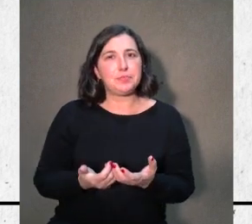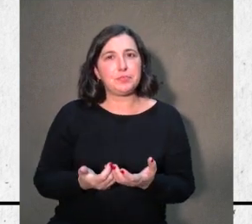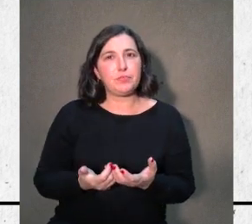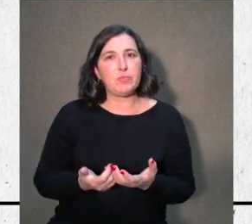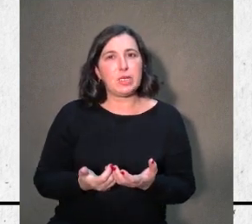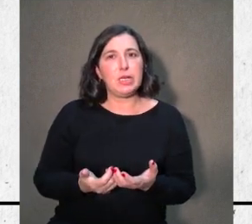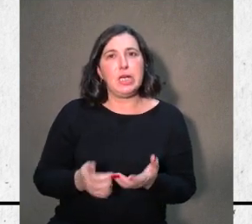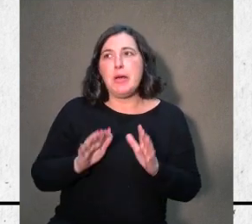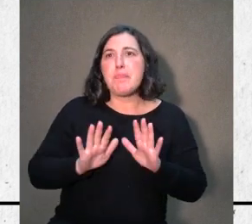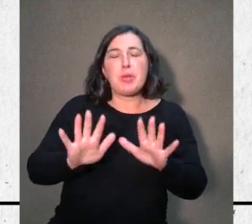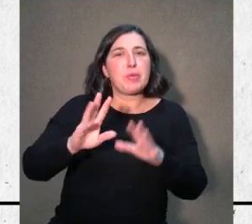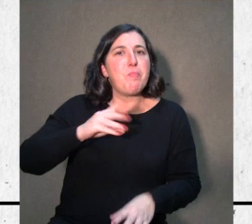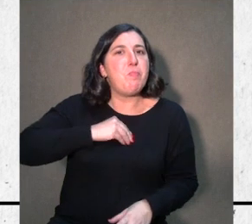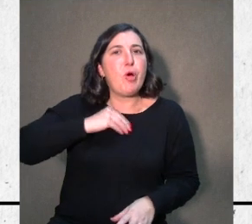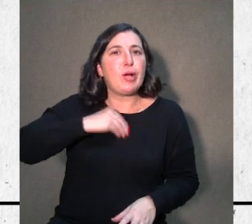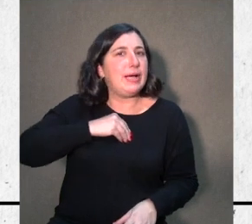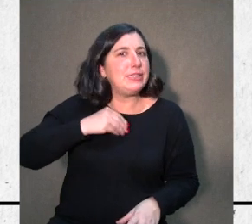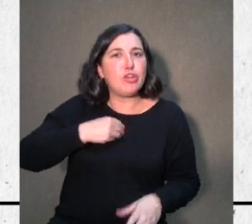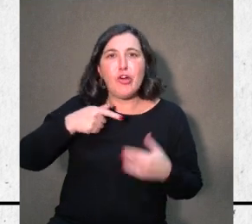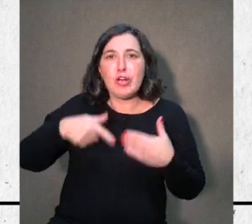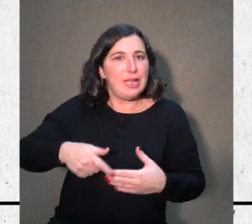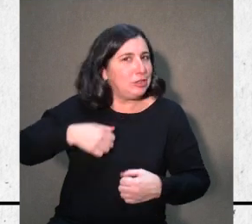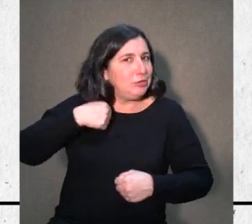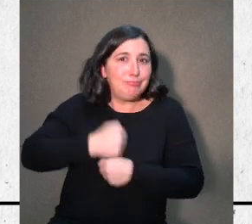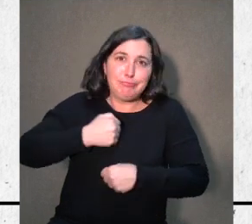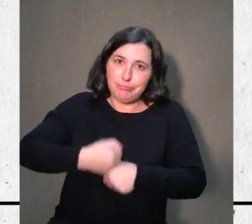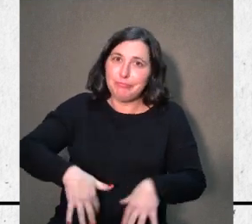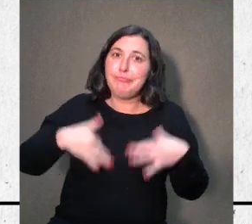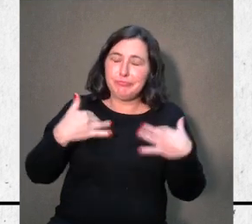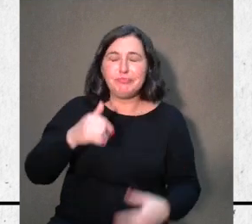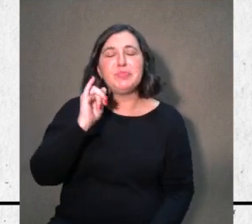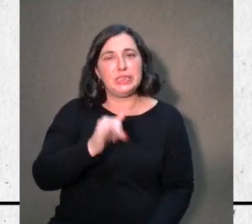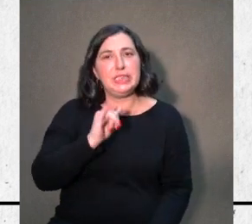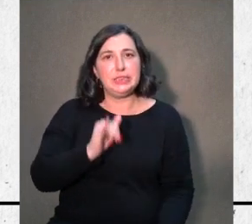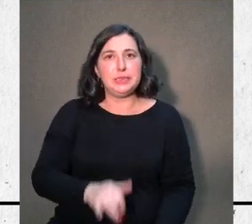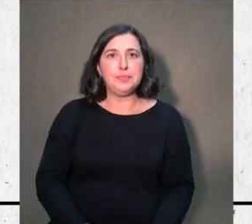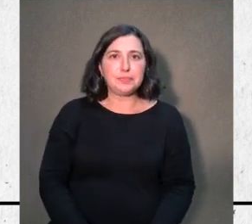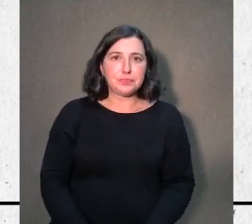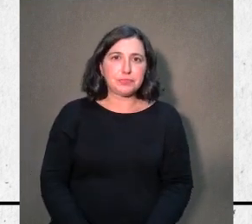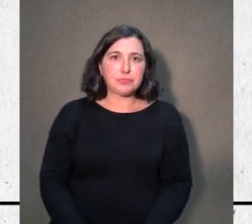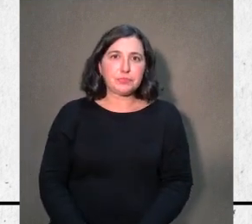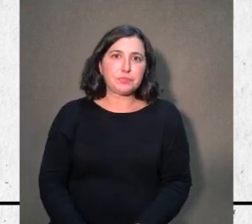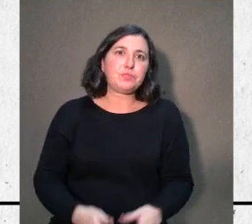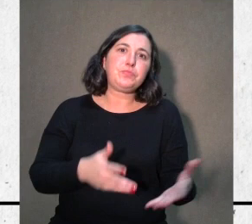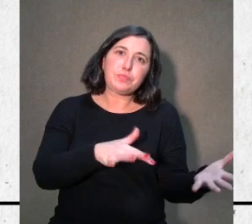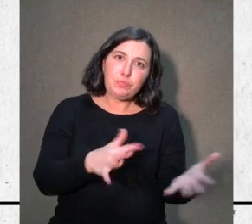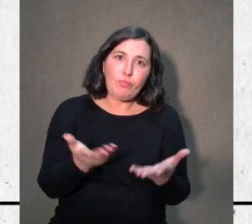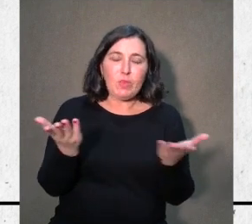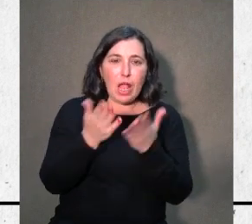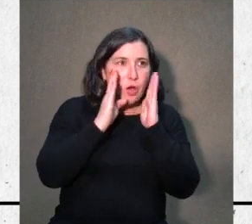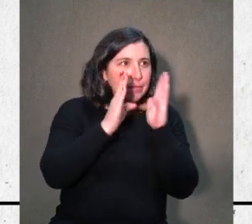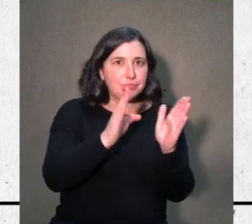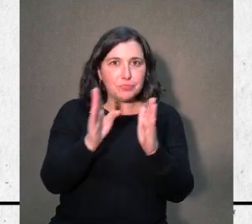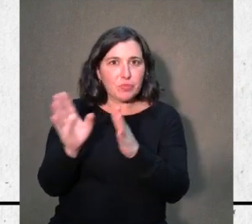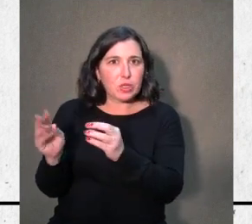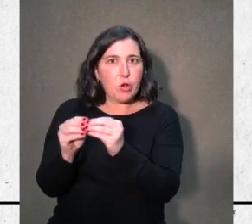hace. Abrazar una vocación es un trabajo enorme también. Sí, claro, cualquiera, sí. Entrega. Y, Y un poco